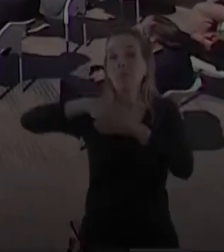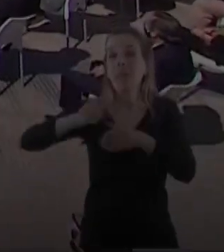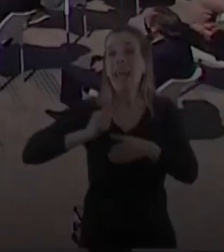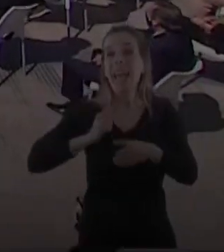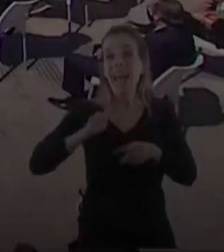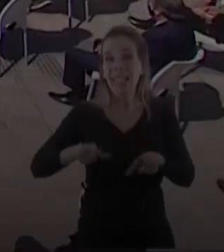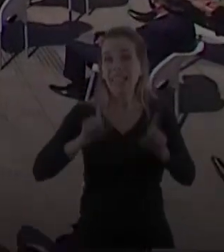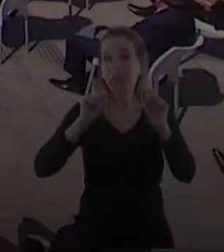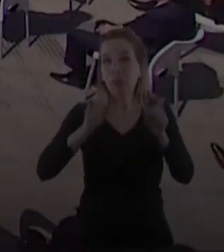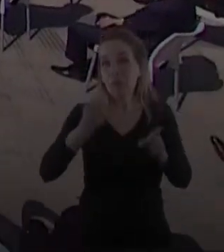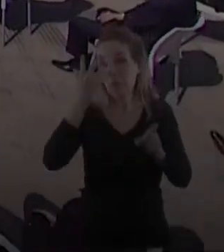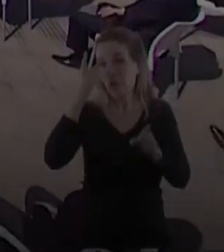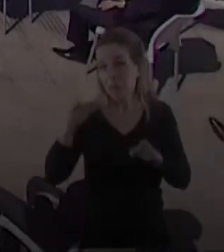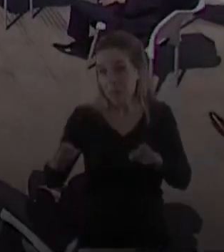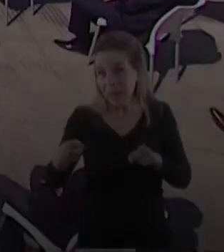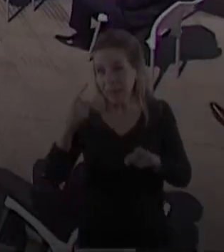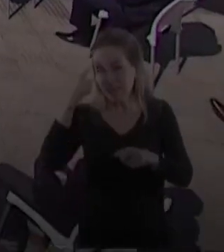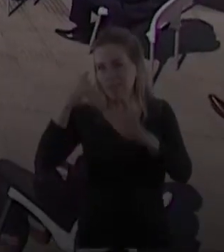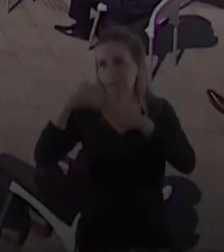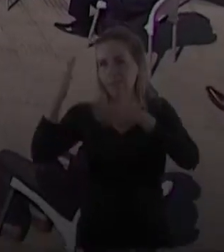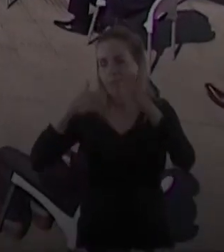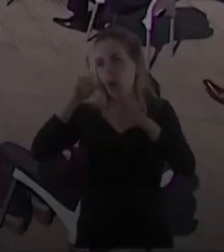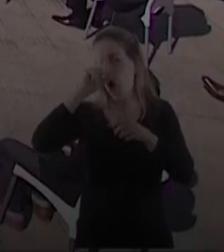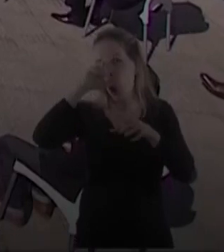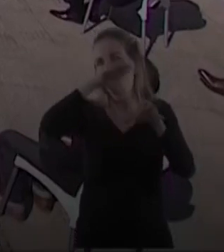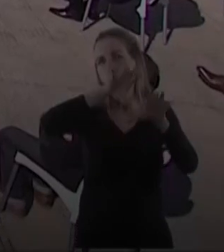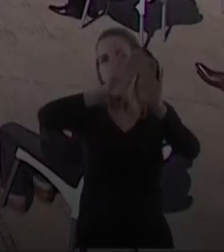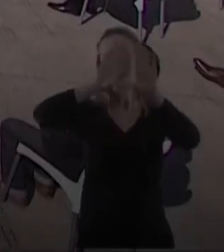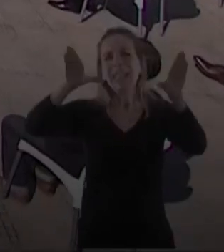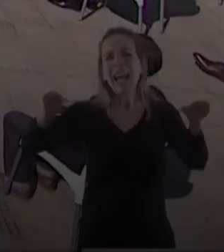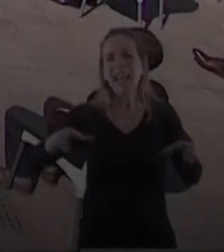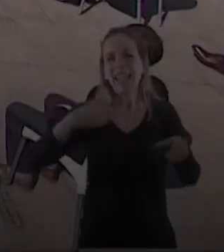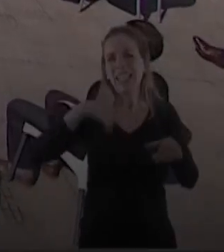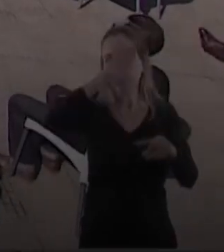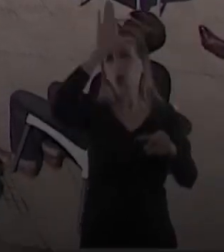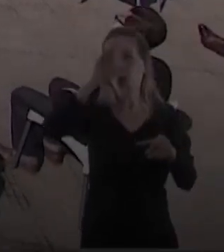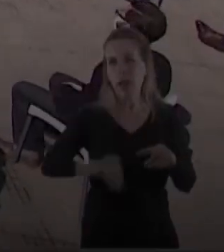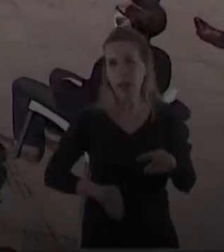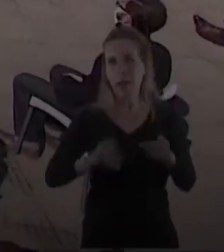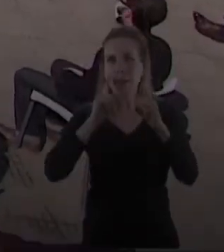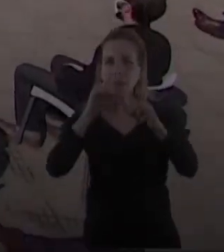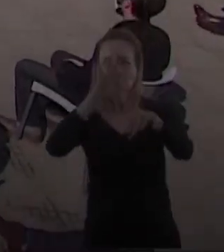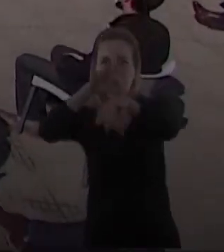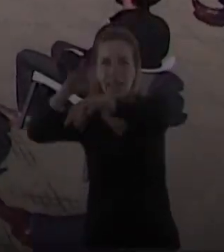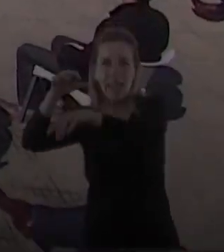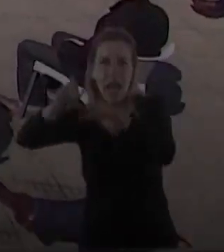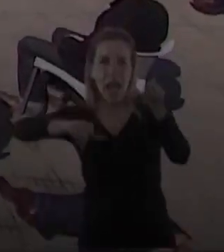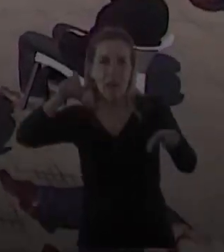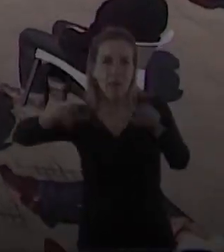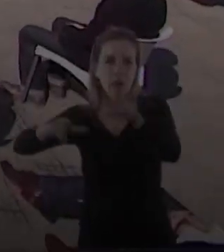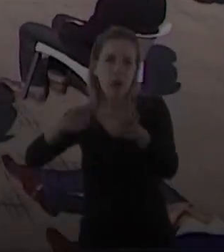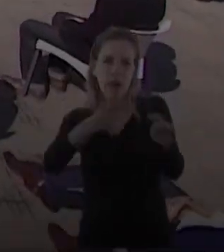montó hospitales móviles a lo largo del país para atender a los que lo necesitaban.